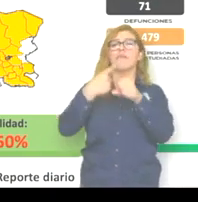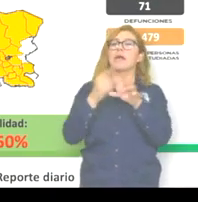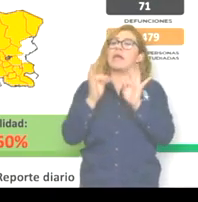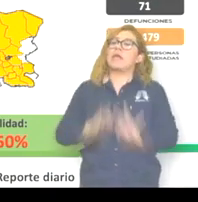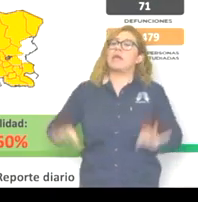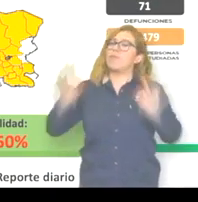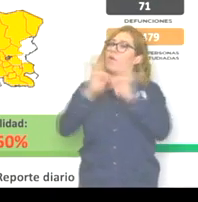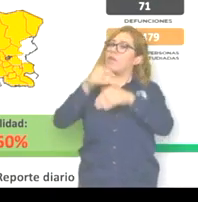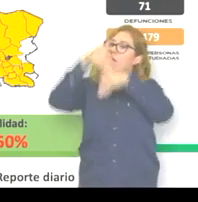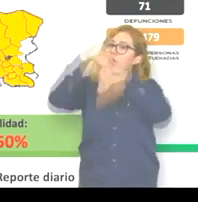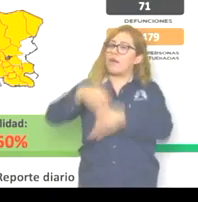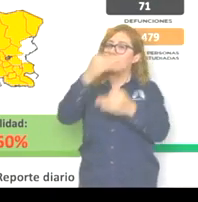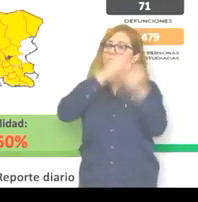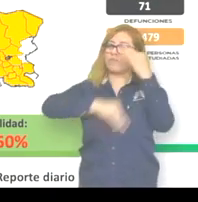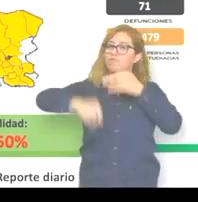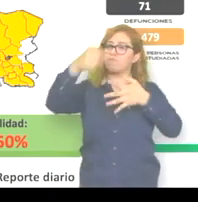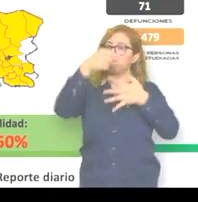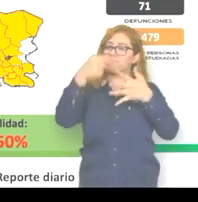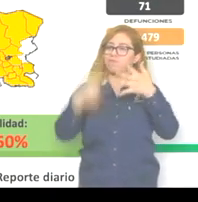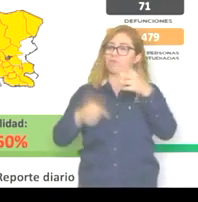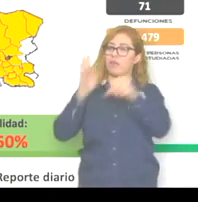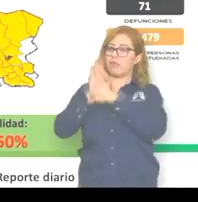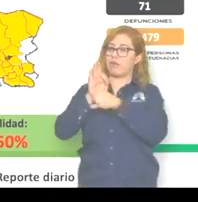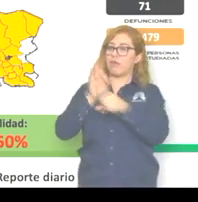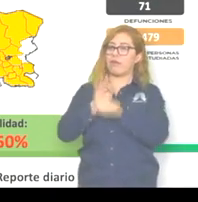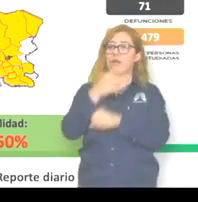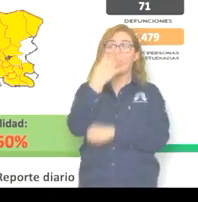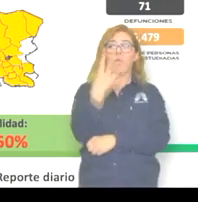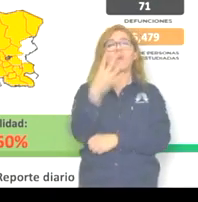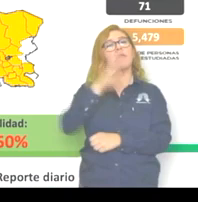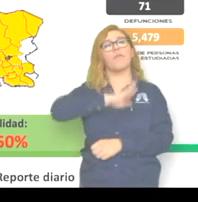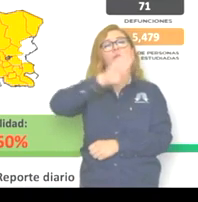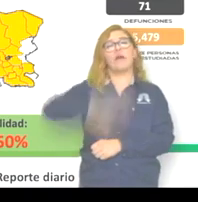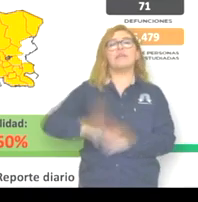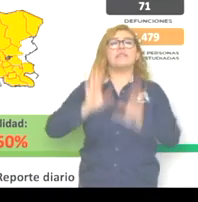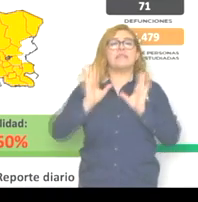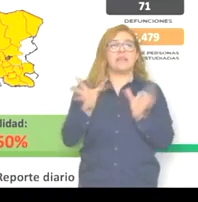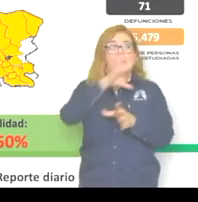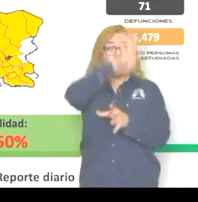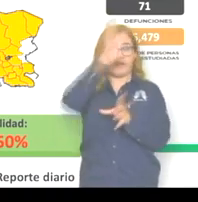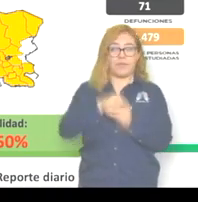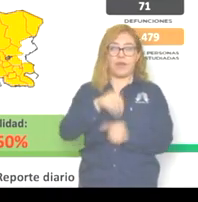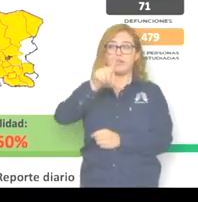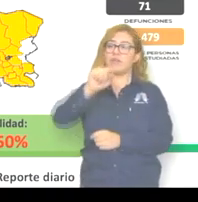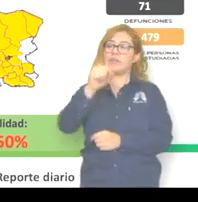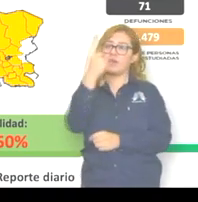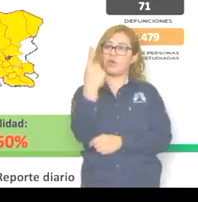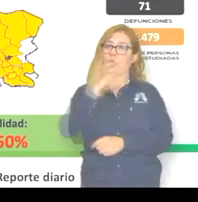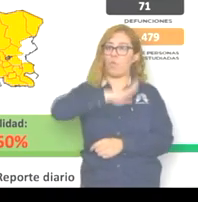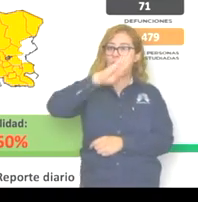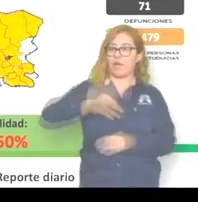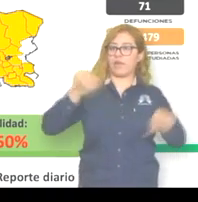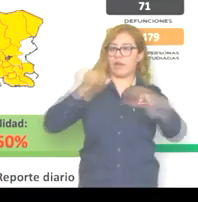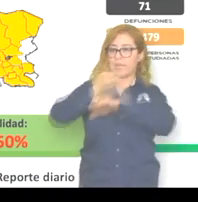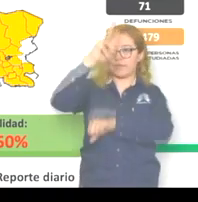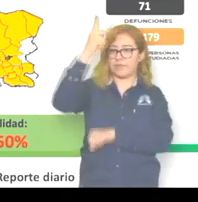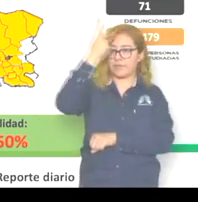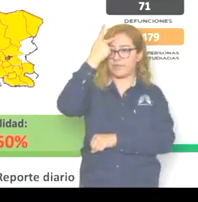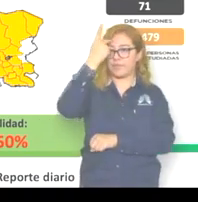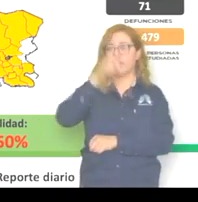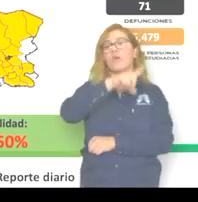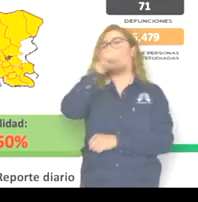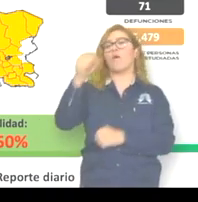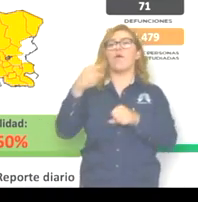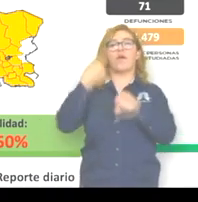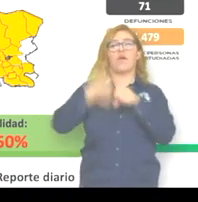de llevar a cabo todas las medidas preventivas. Y con estas 4 defunciones, pues ya acumulamos 71 defunciones en nuestra entidad. Y de